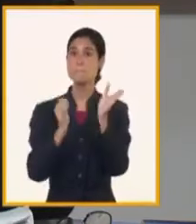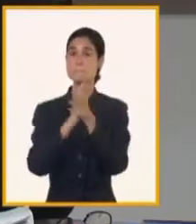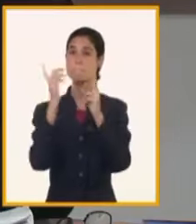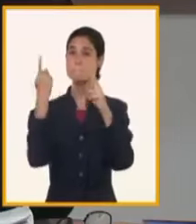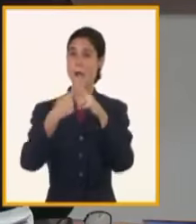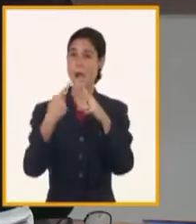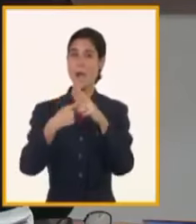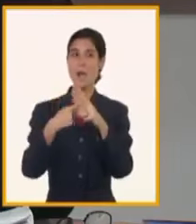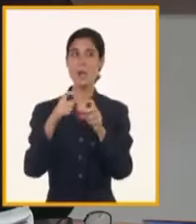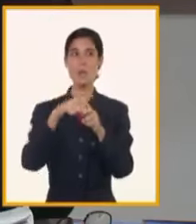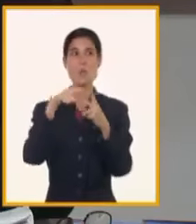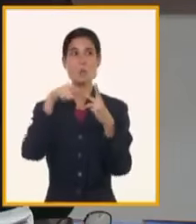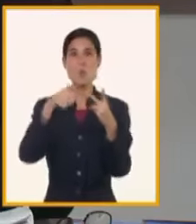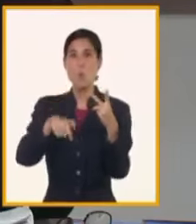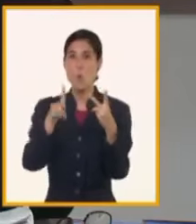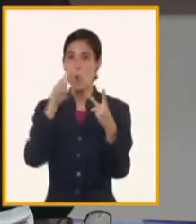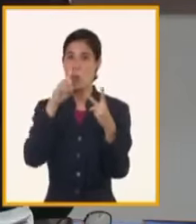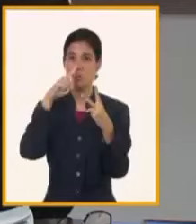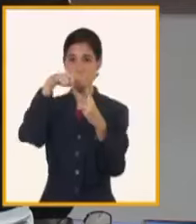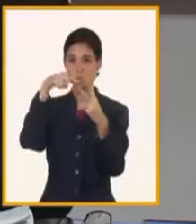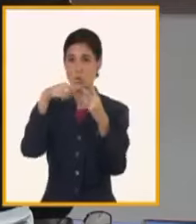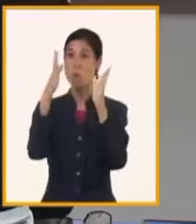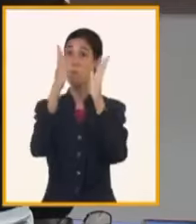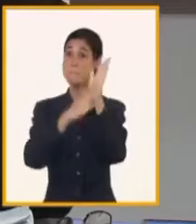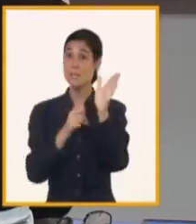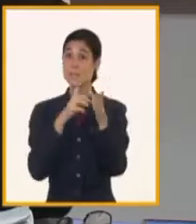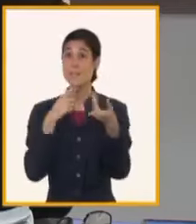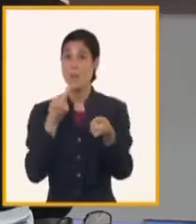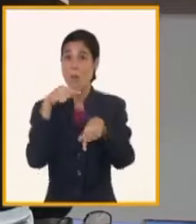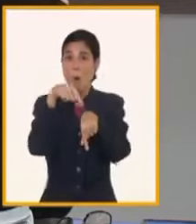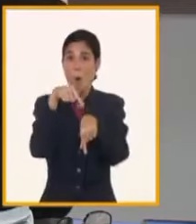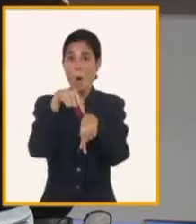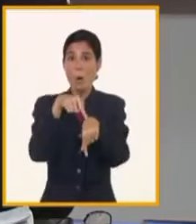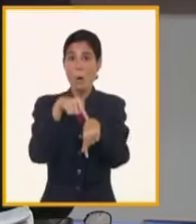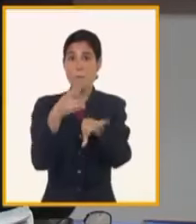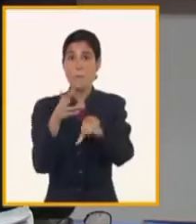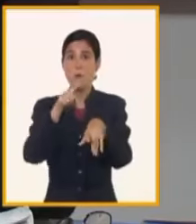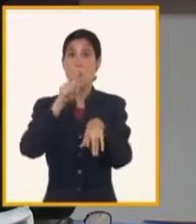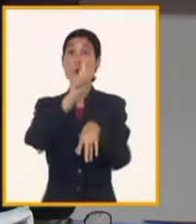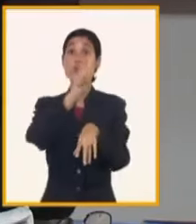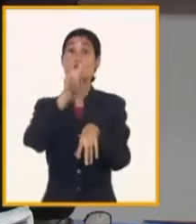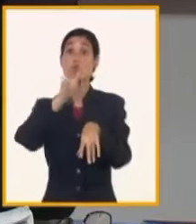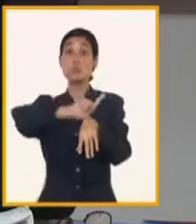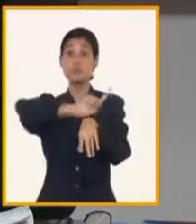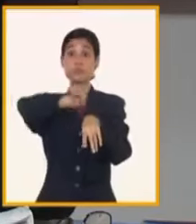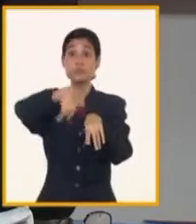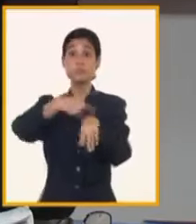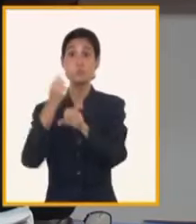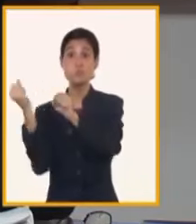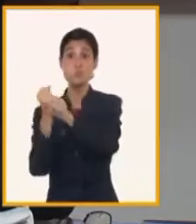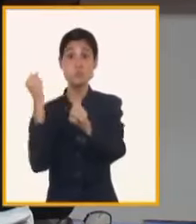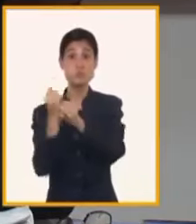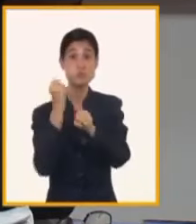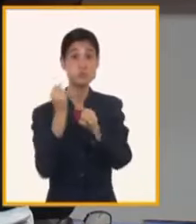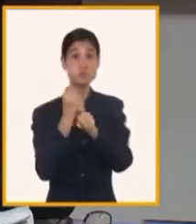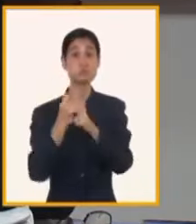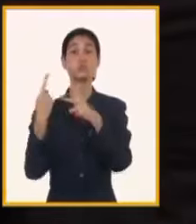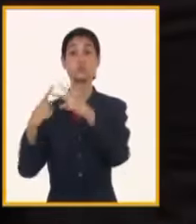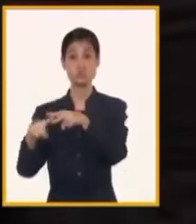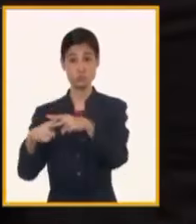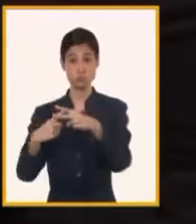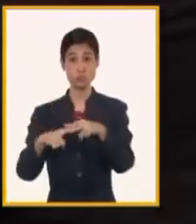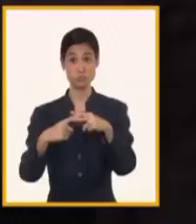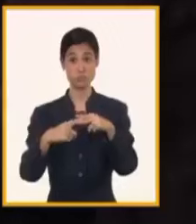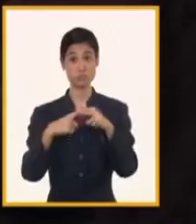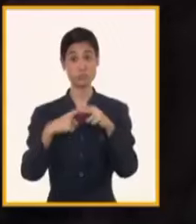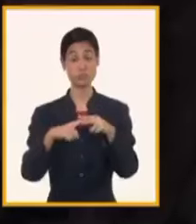llegaron a ser horas importantes hasta 12 horas en alguna en alguno en algunos lugares llegó el